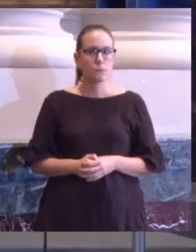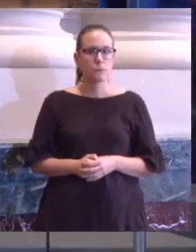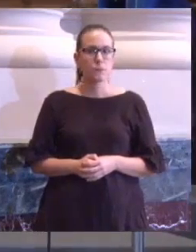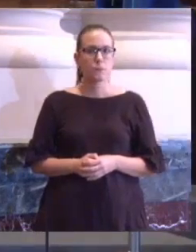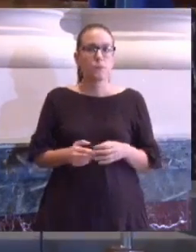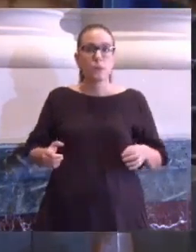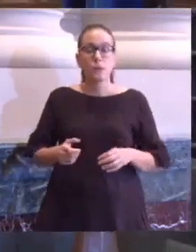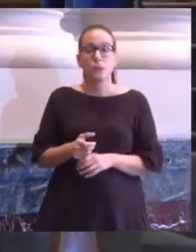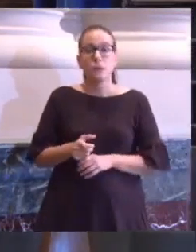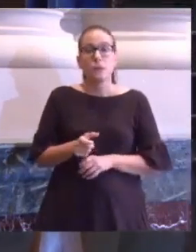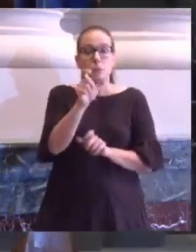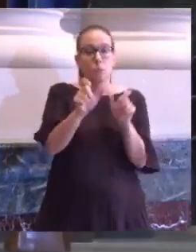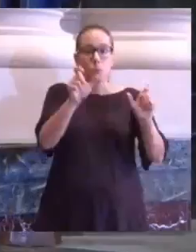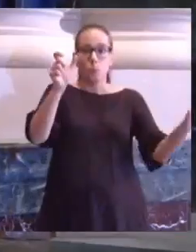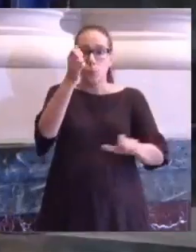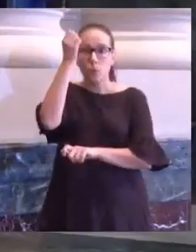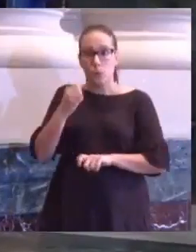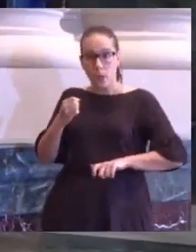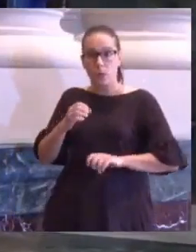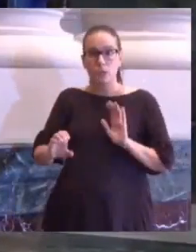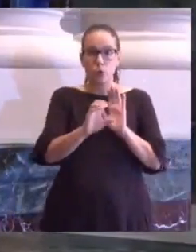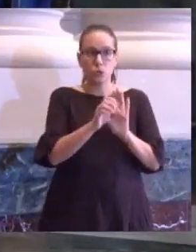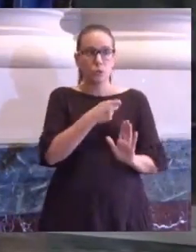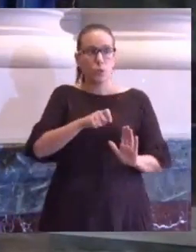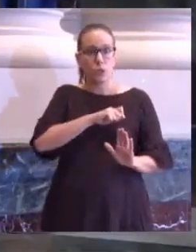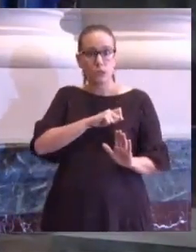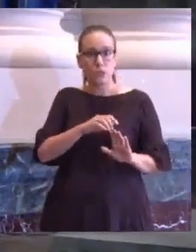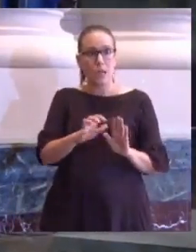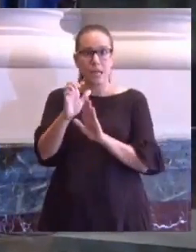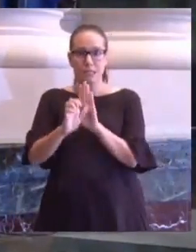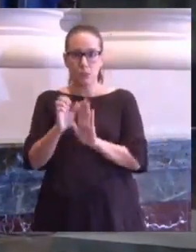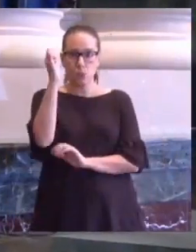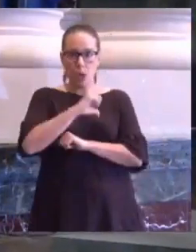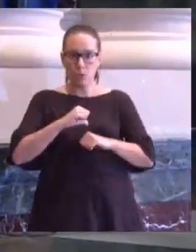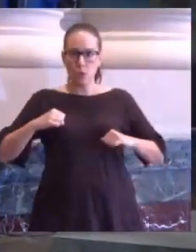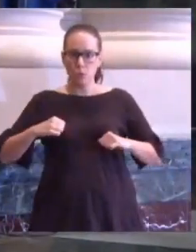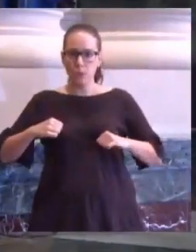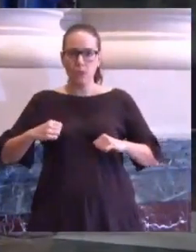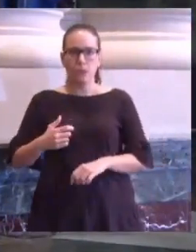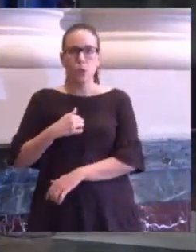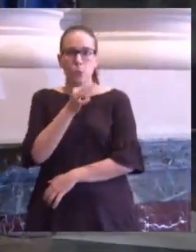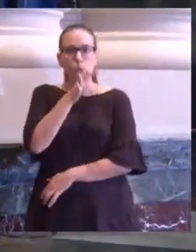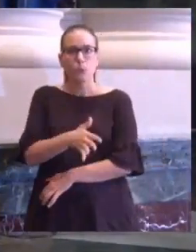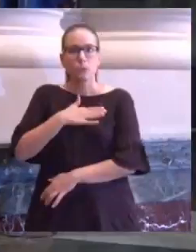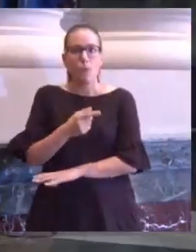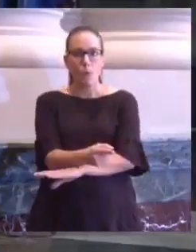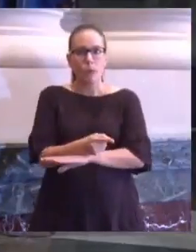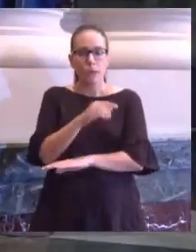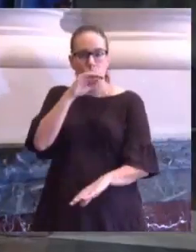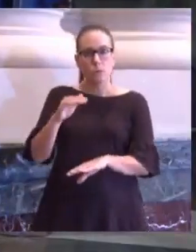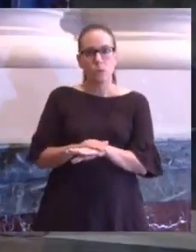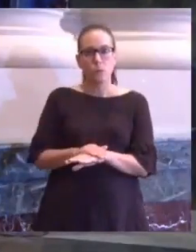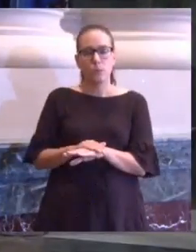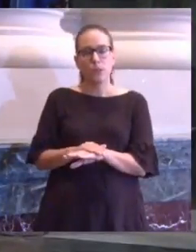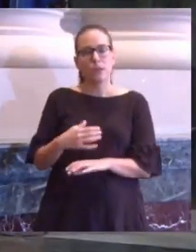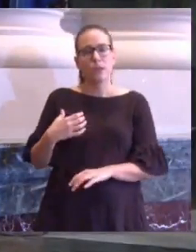Ante el pueblo aragonés sobre la Constitución española y el Estatuto de Autonomía, prometo cumplir mis obligaciones como consejera